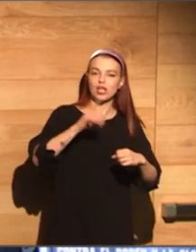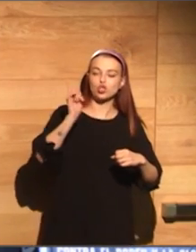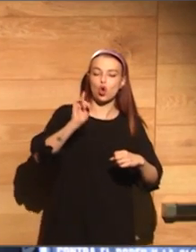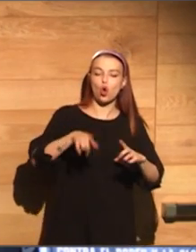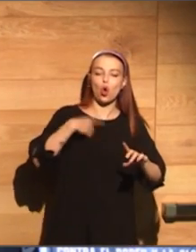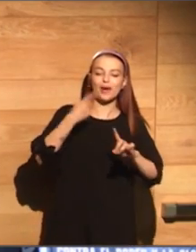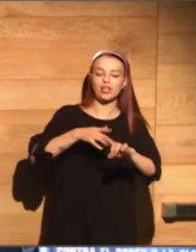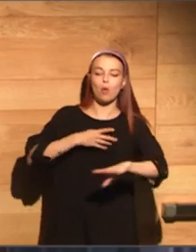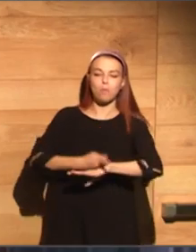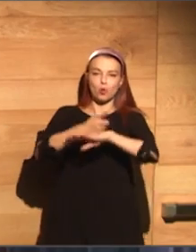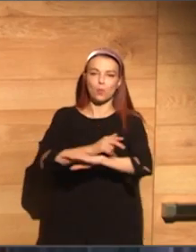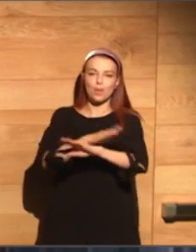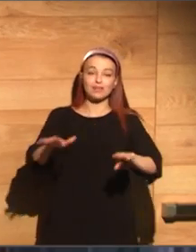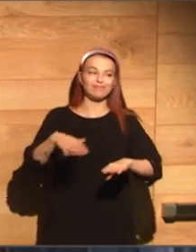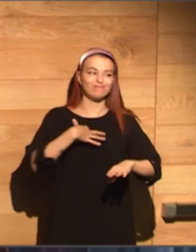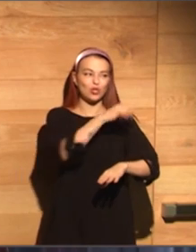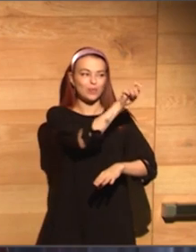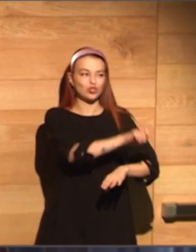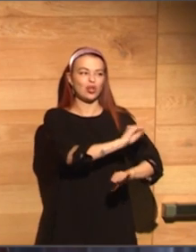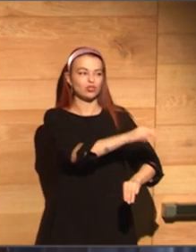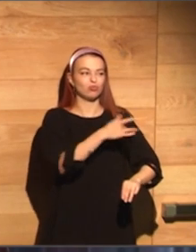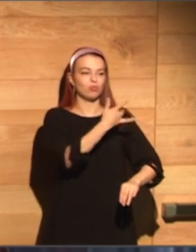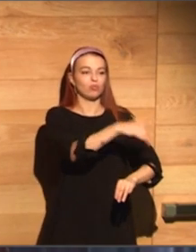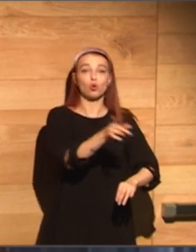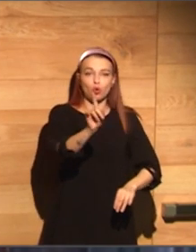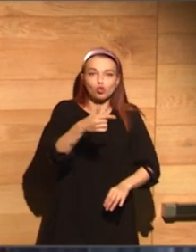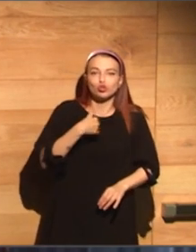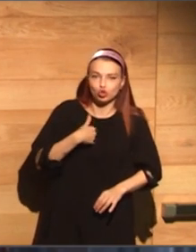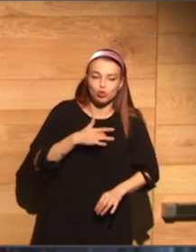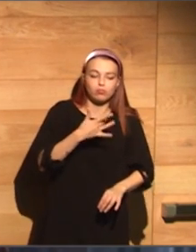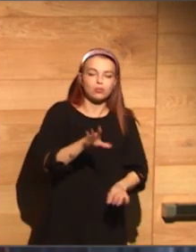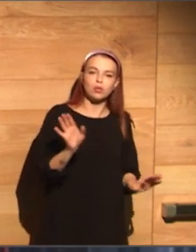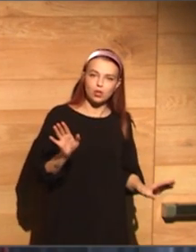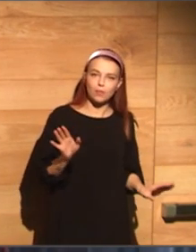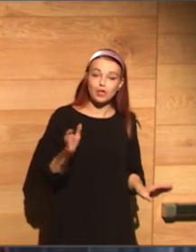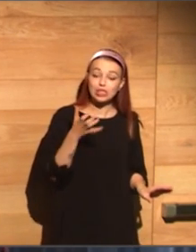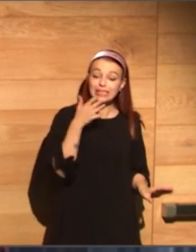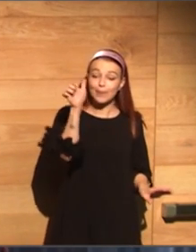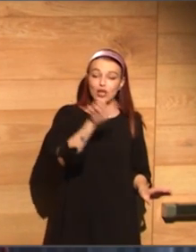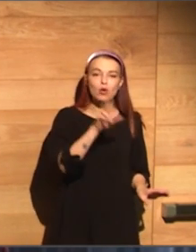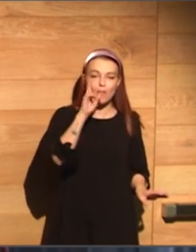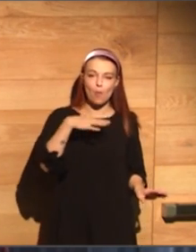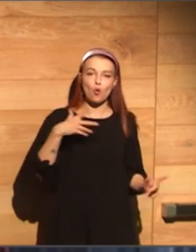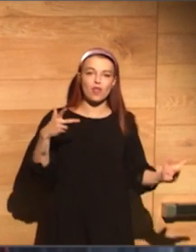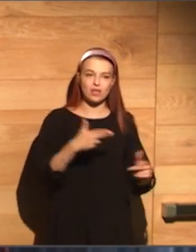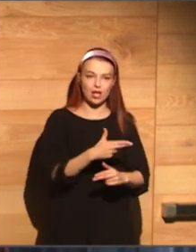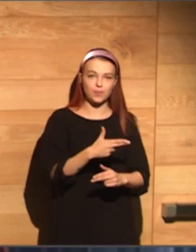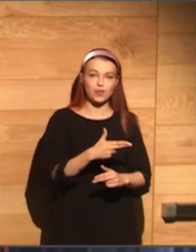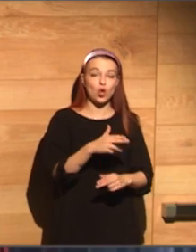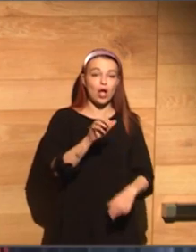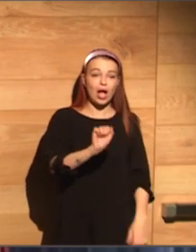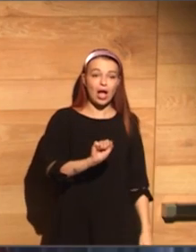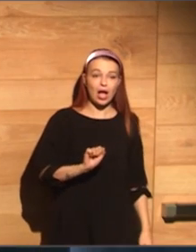me he sido demasiado benévolo con él. Pero no, he sido yo. No, bueno, no puedes evitar al verlo. Yo le tengo mucho cariño. Y encima, al